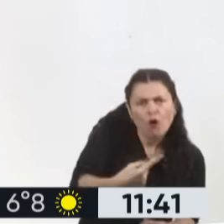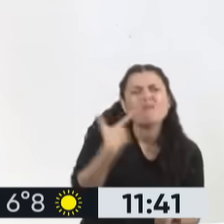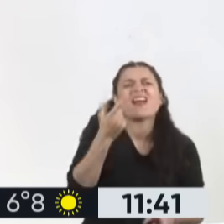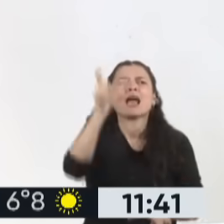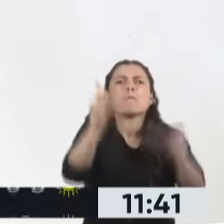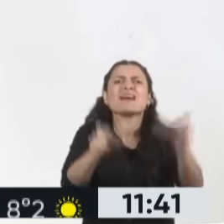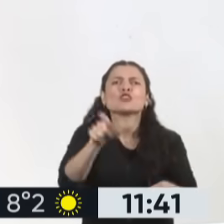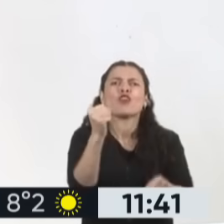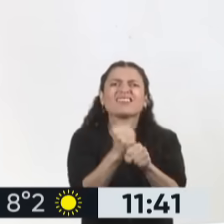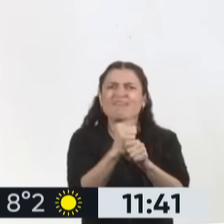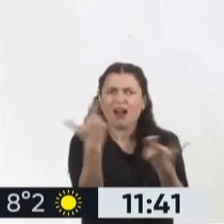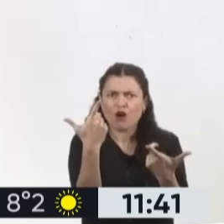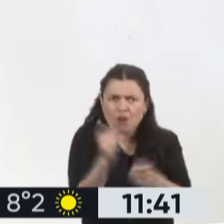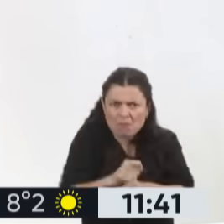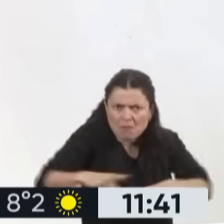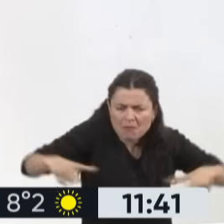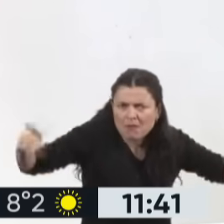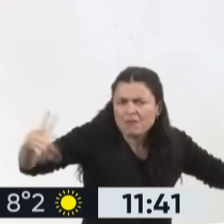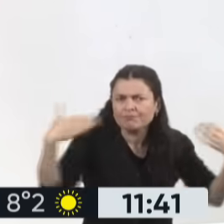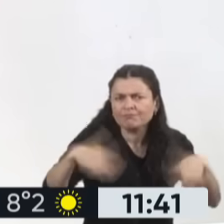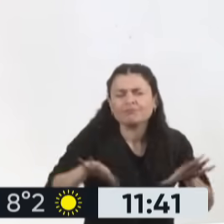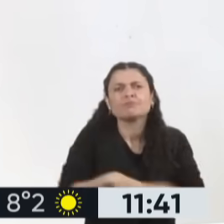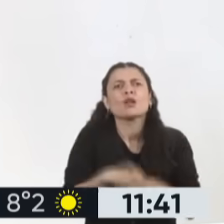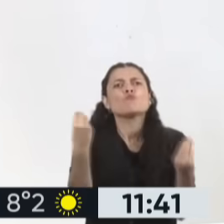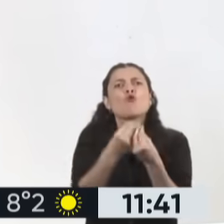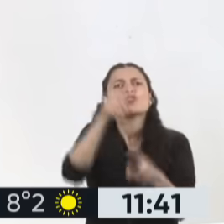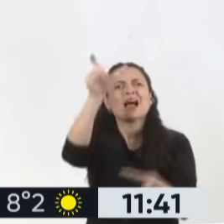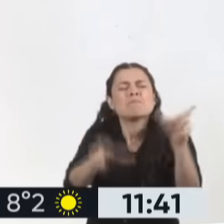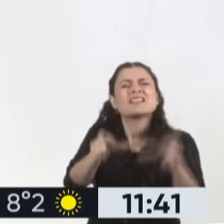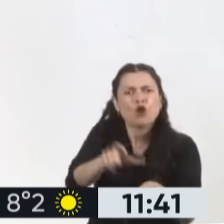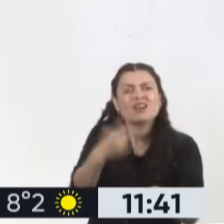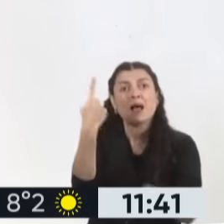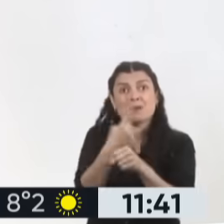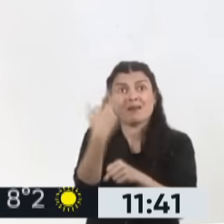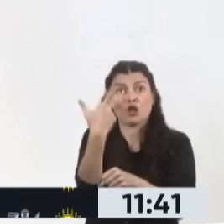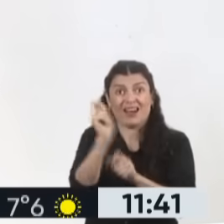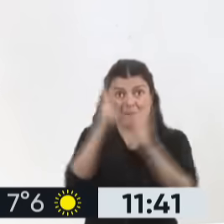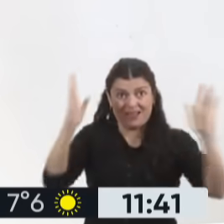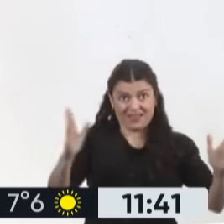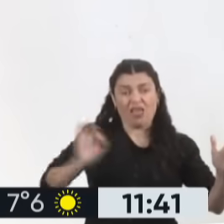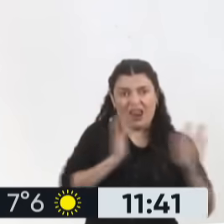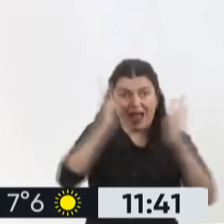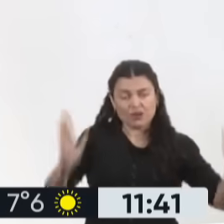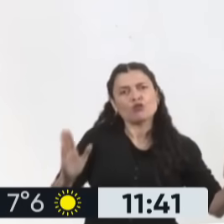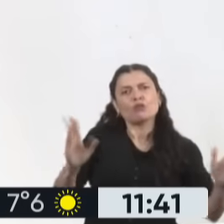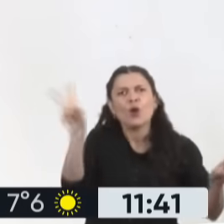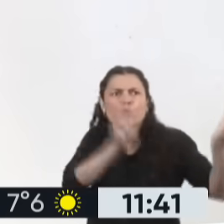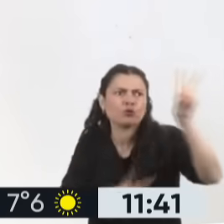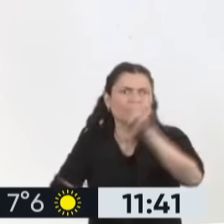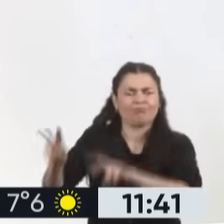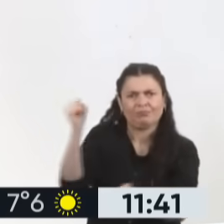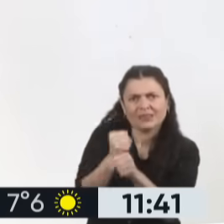los datos del INDEC, unas 192.000 personas que salieron a buscar trabajo en el primer trimestre del año y no lo encontraron,